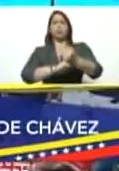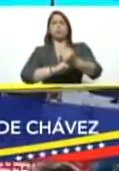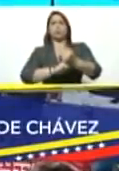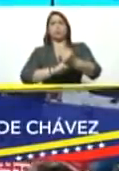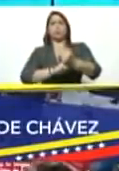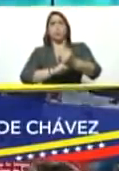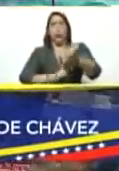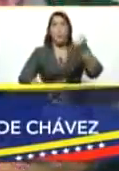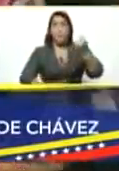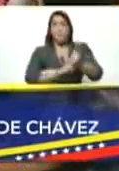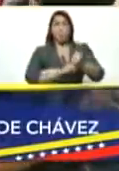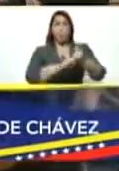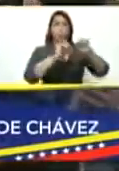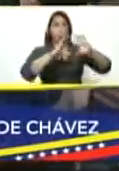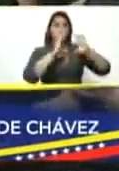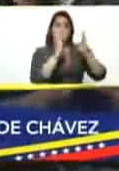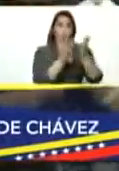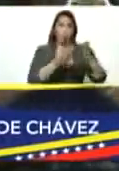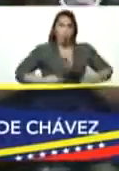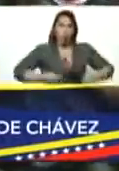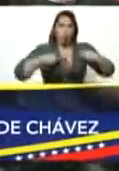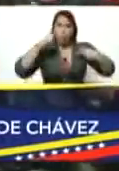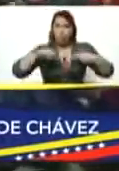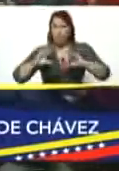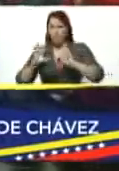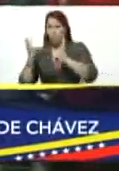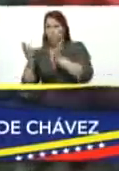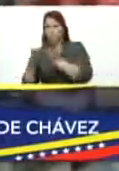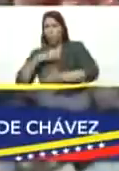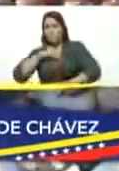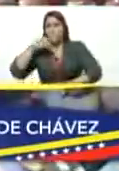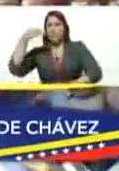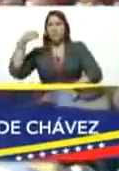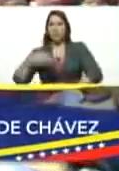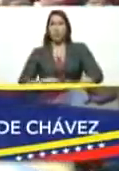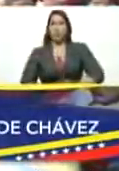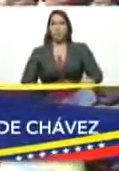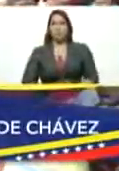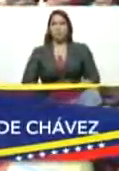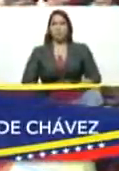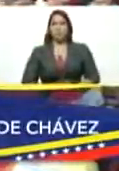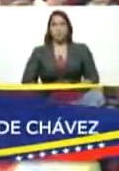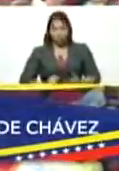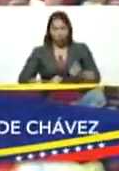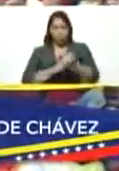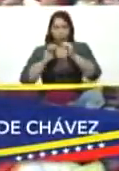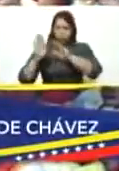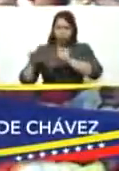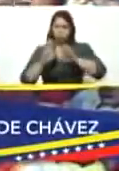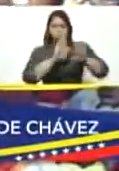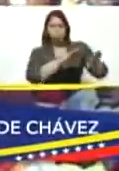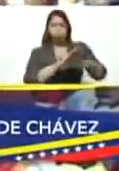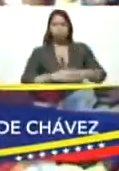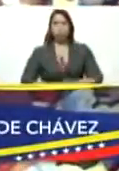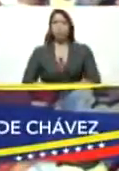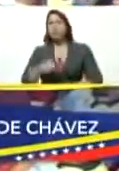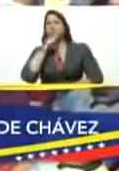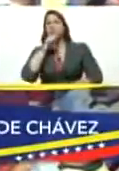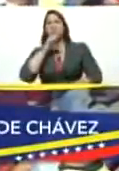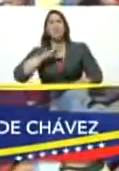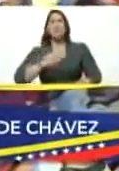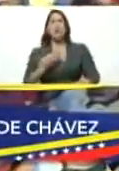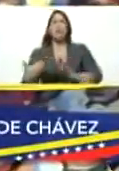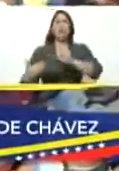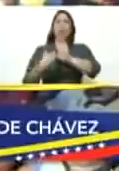del mundo de los humanos y del mundo de los espíritus quien puede contra